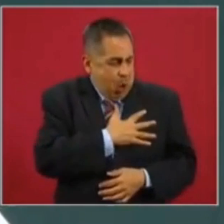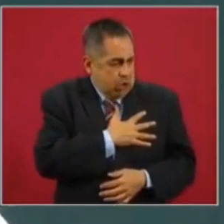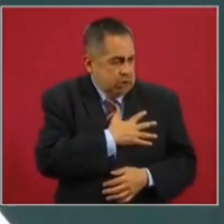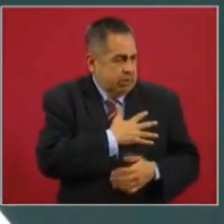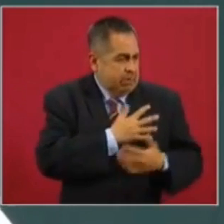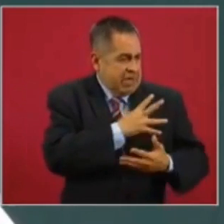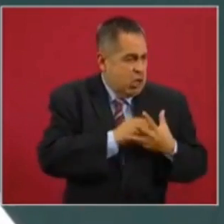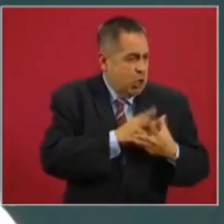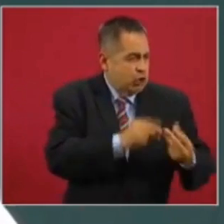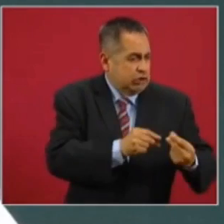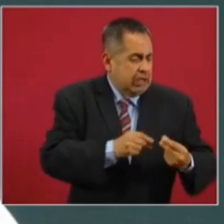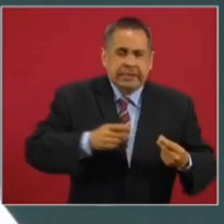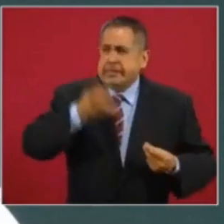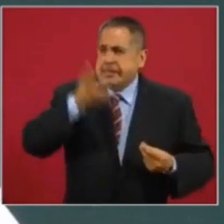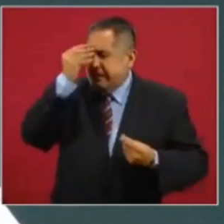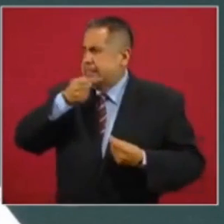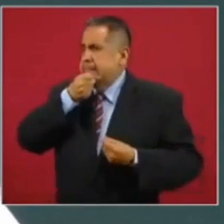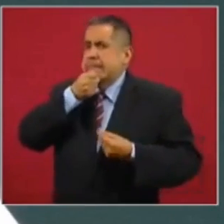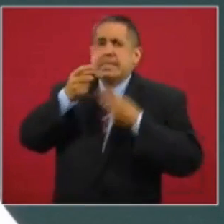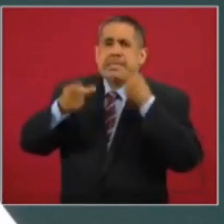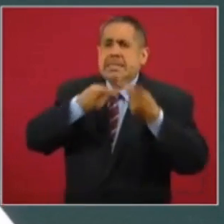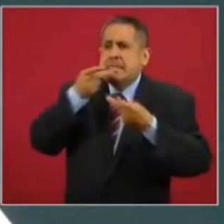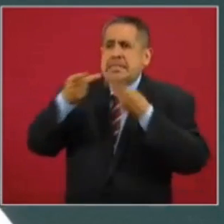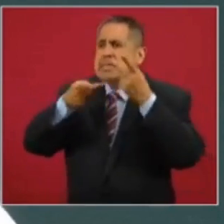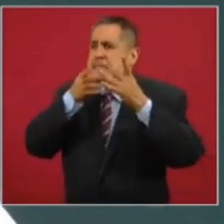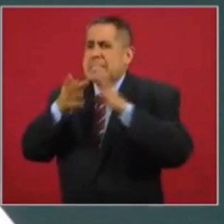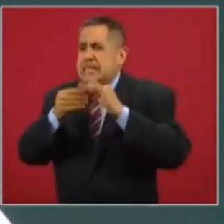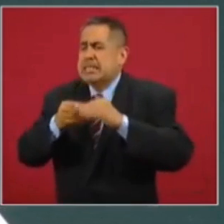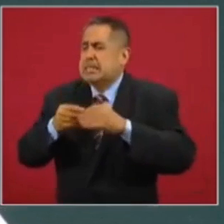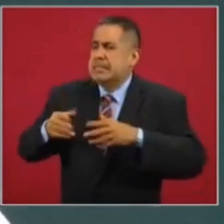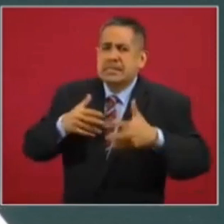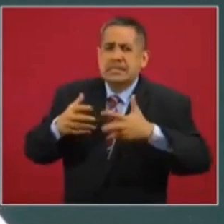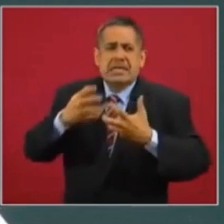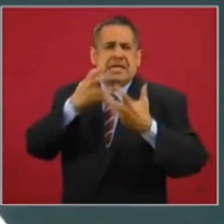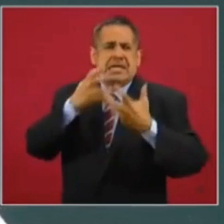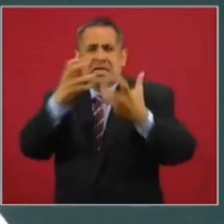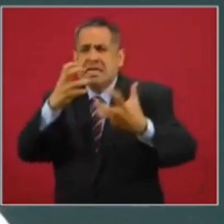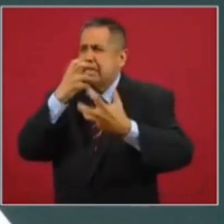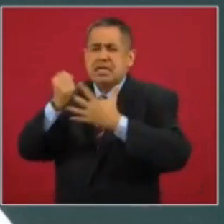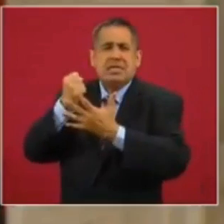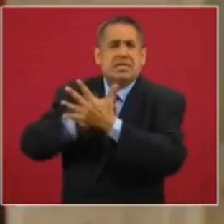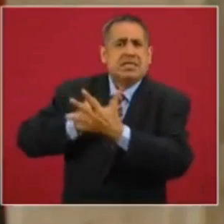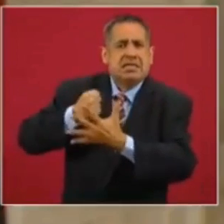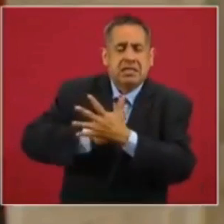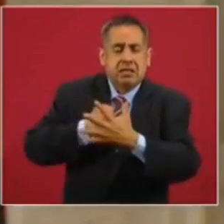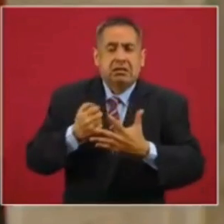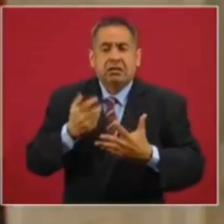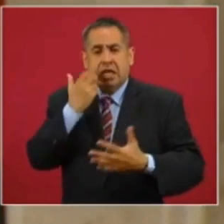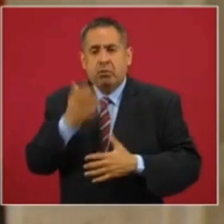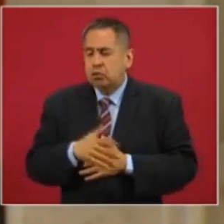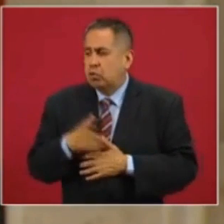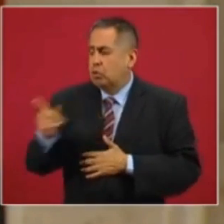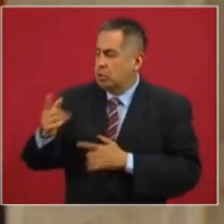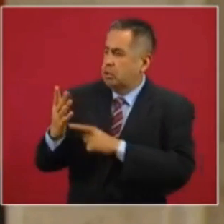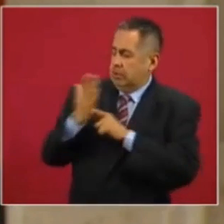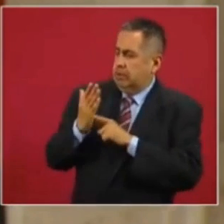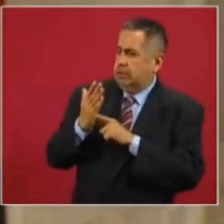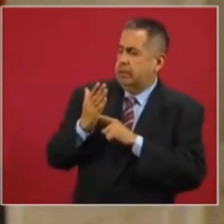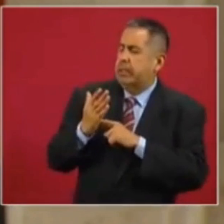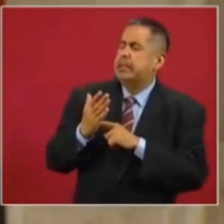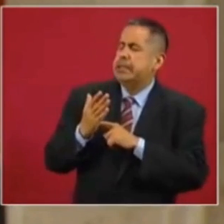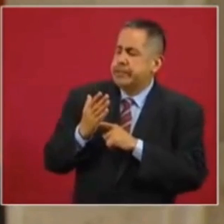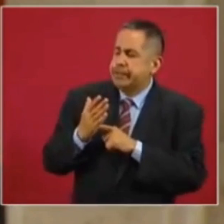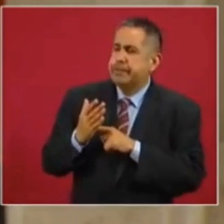enseñado hemos tenido que caminar gritar y exigir y usted fue el ejemplo